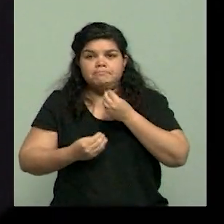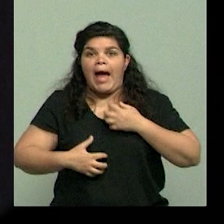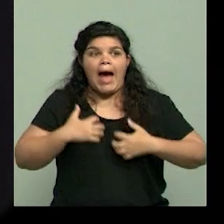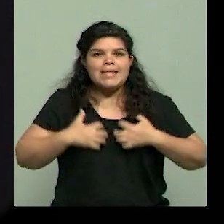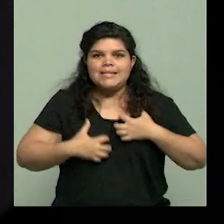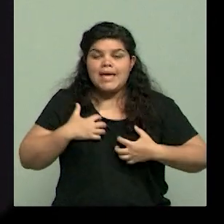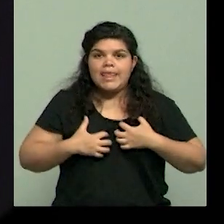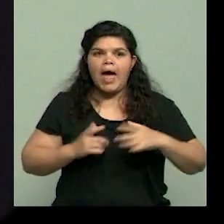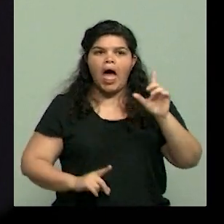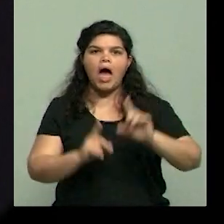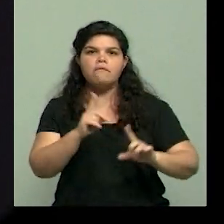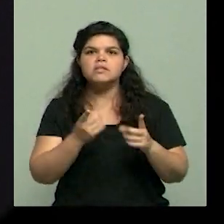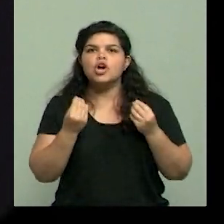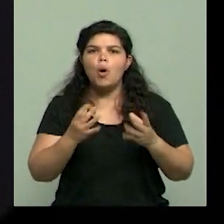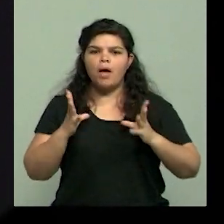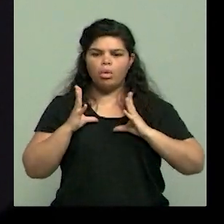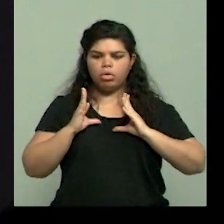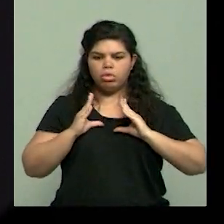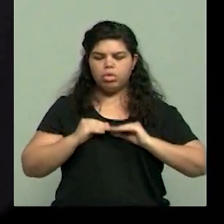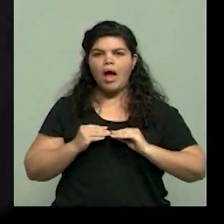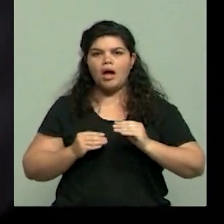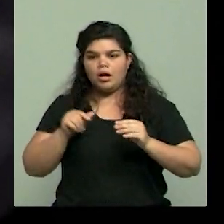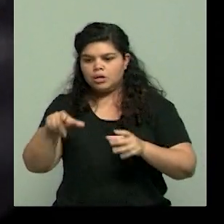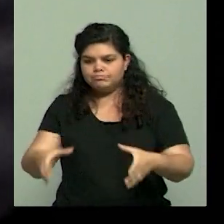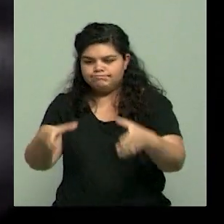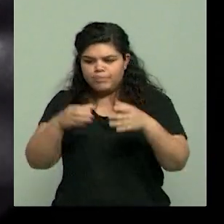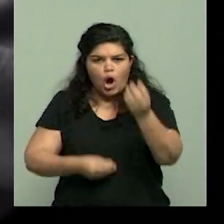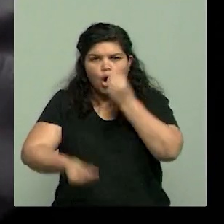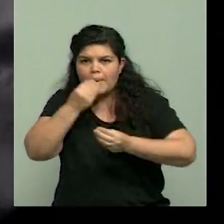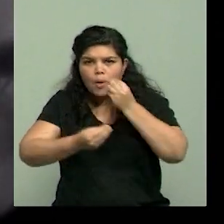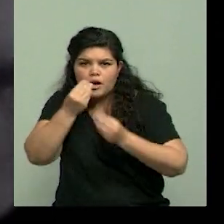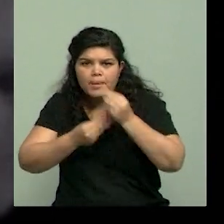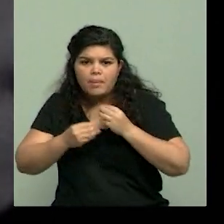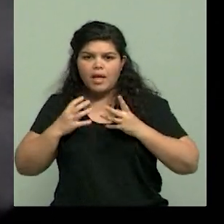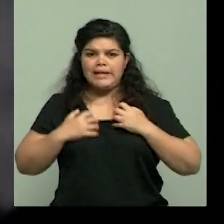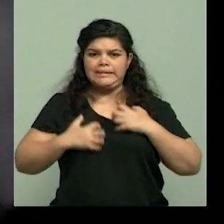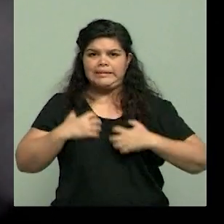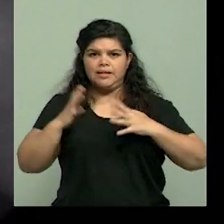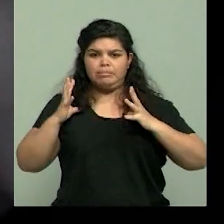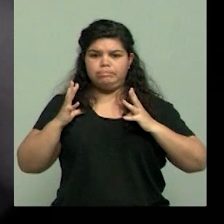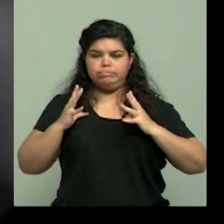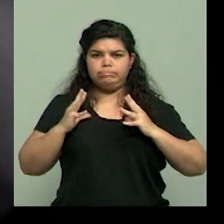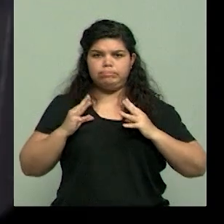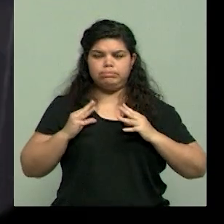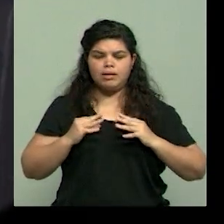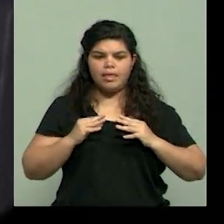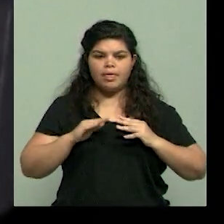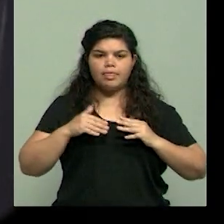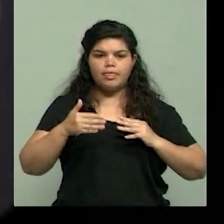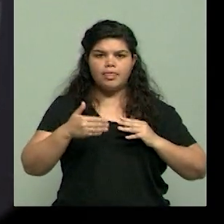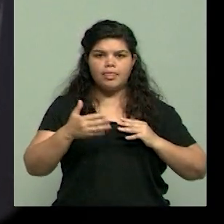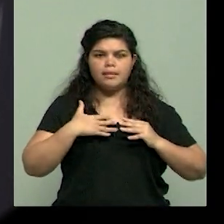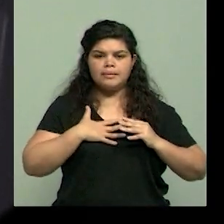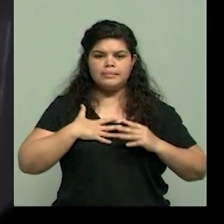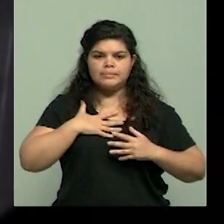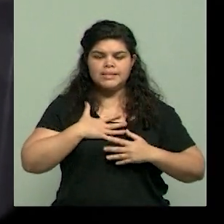trata de calmarla a través de la comida, pero después eso genera un sentimiento de culpa y ahí se va formando este círculo vicioso,